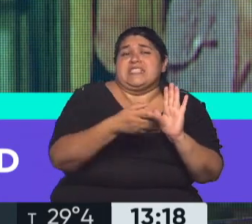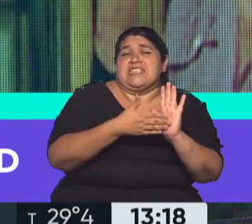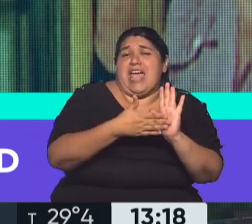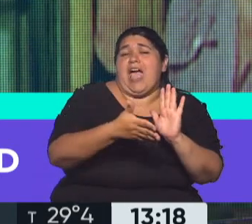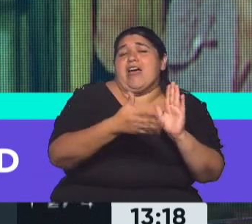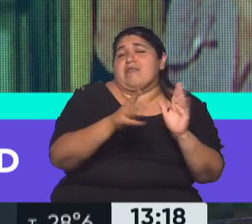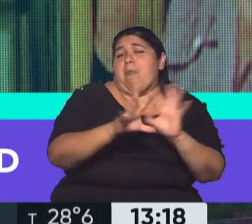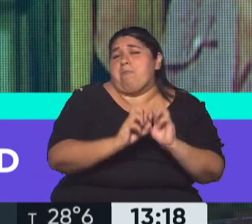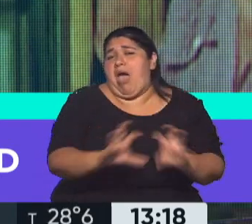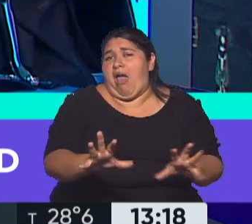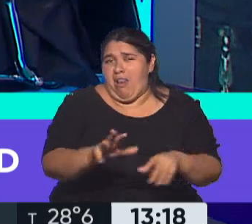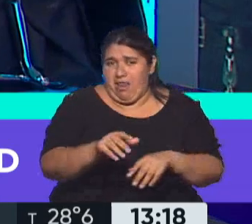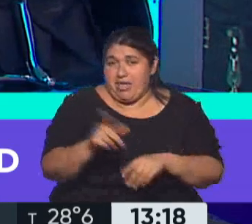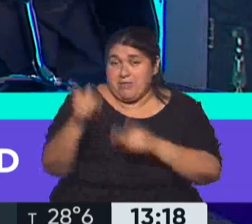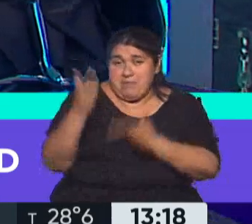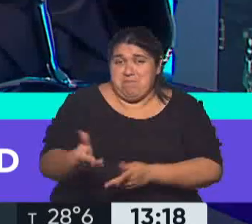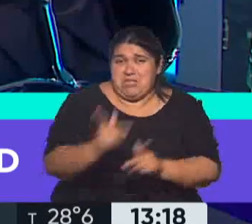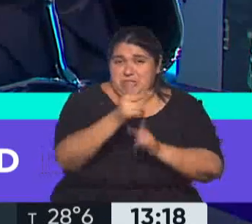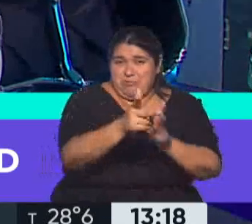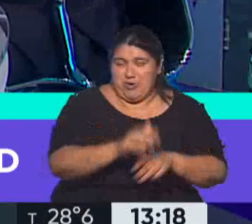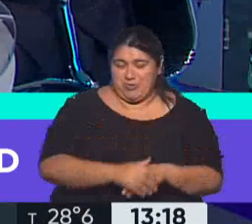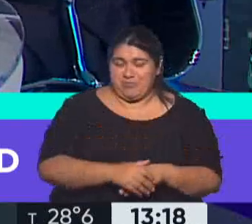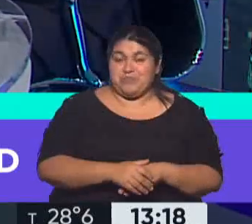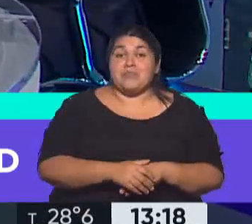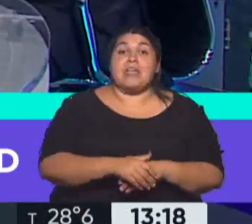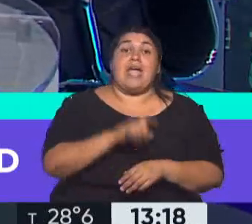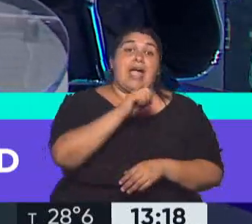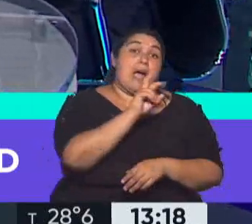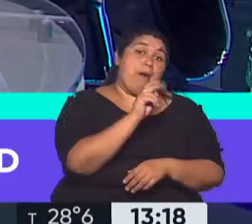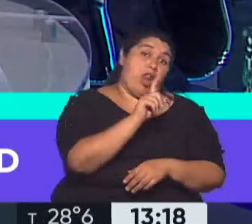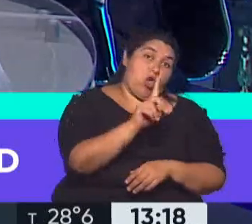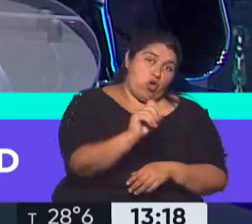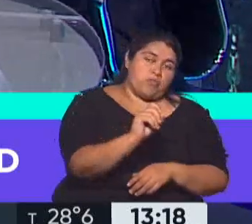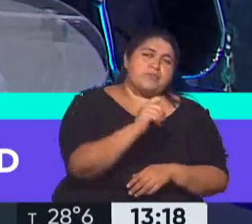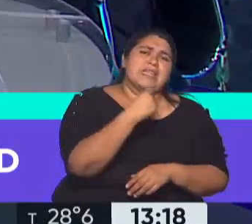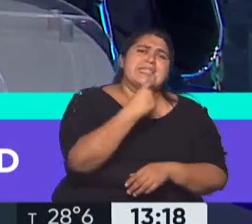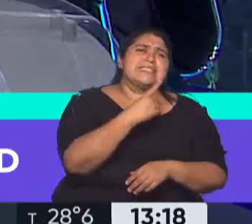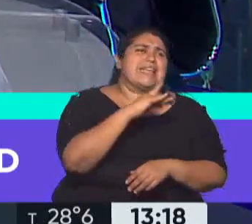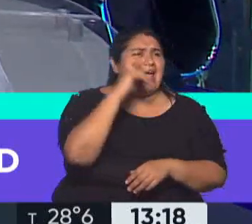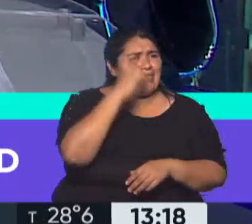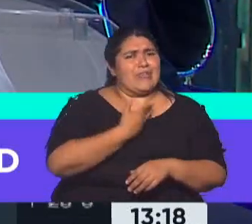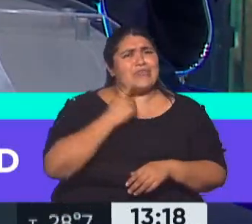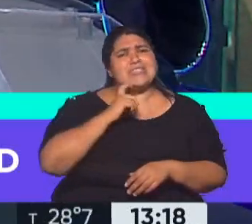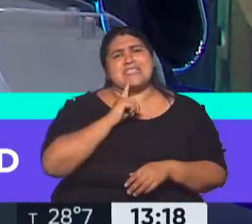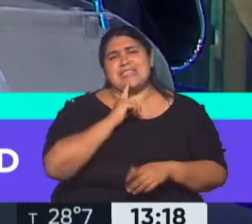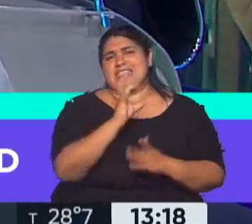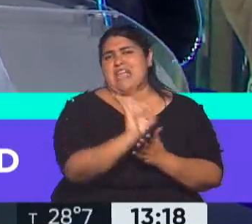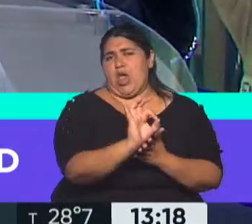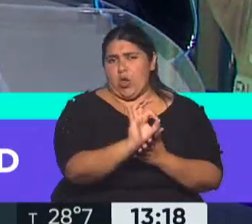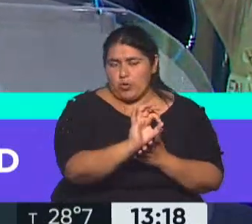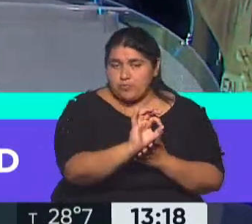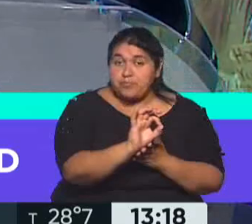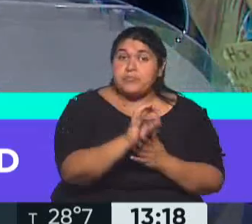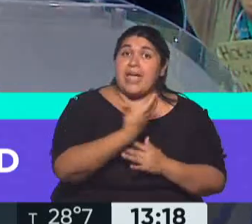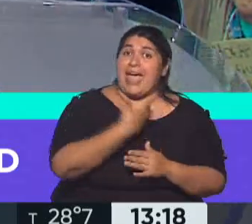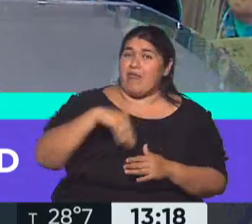la cuestión, en ese momento, Cavallo hace eso, un plan de déficit cero para un ajuste absoluto en la economía, convoca al Fondo Monetario